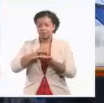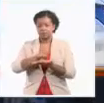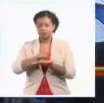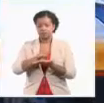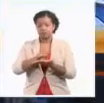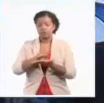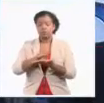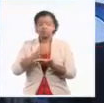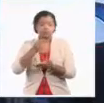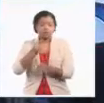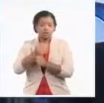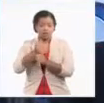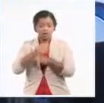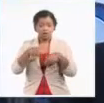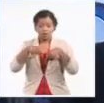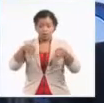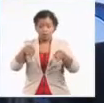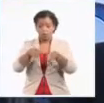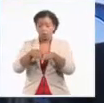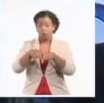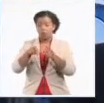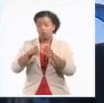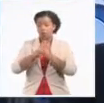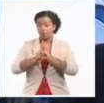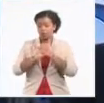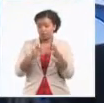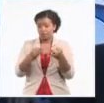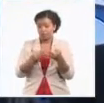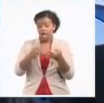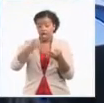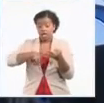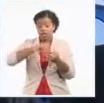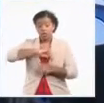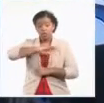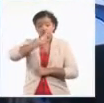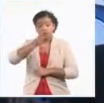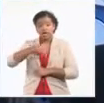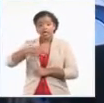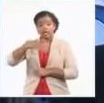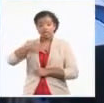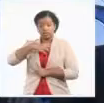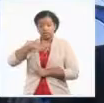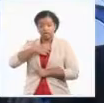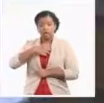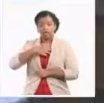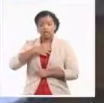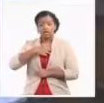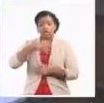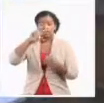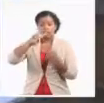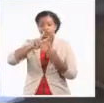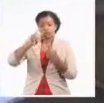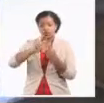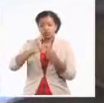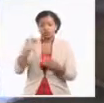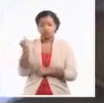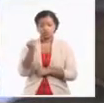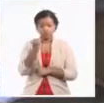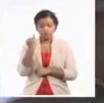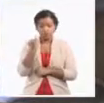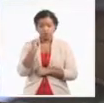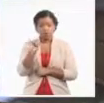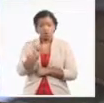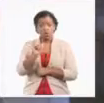esa actividad. Nosotros además contamos aquí arriba en la montaña con teleselección nacional e internacional. Como en el llano, también